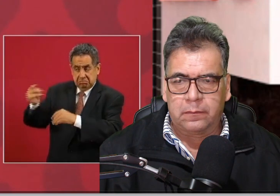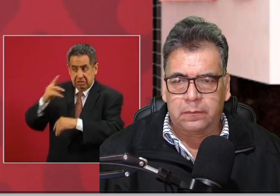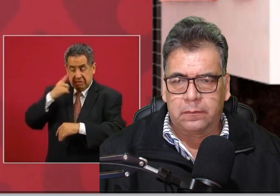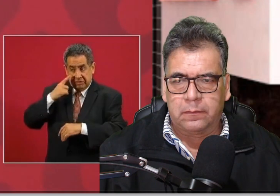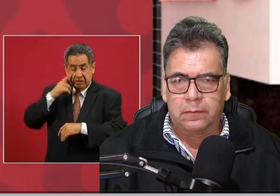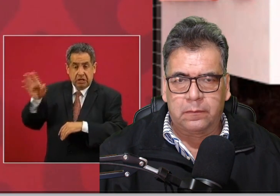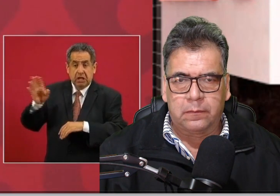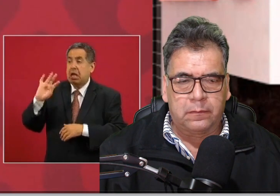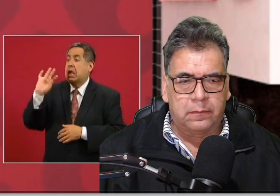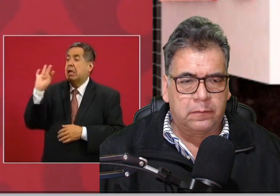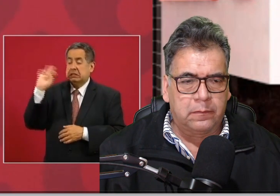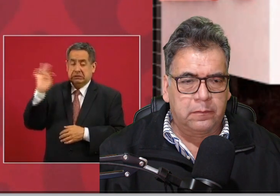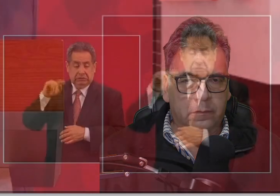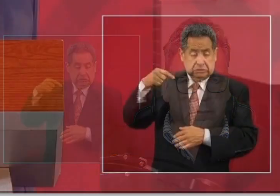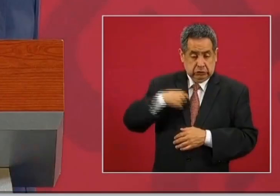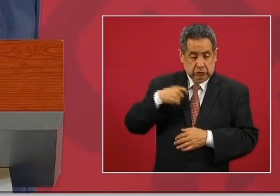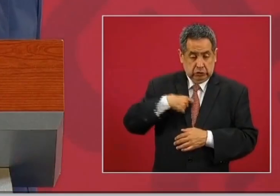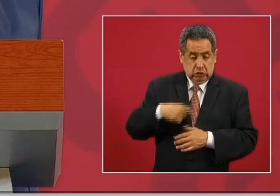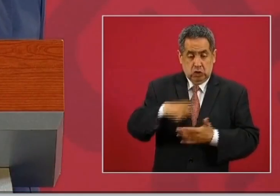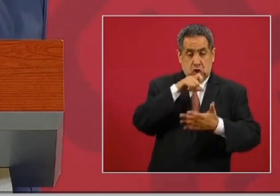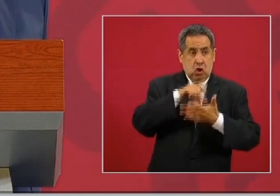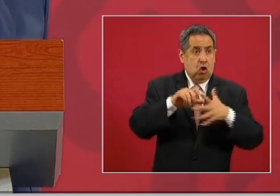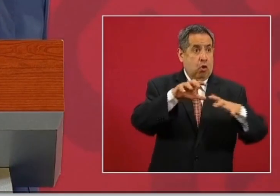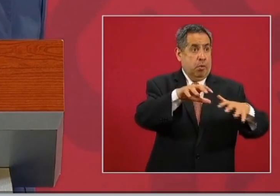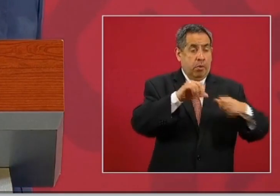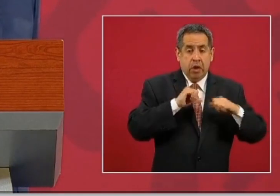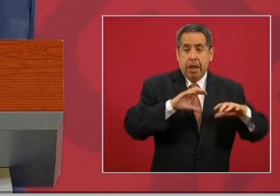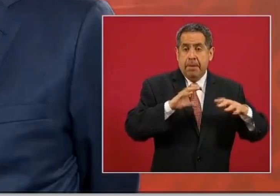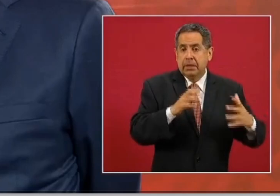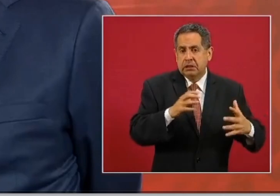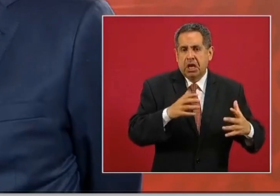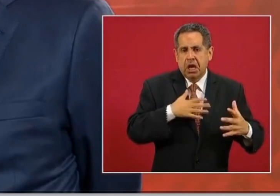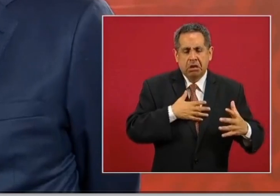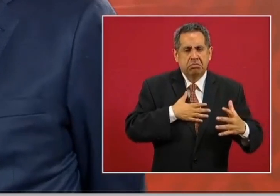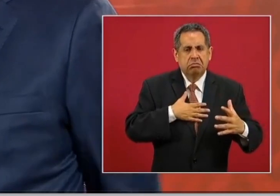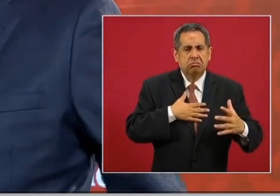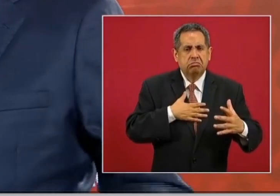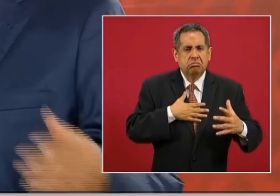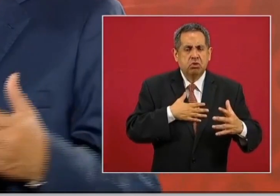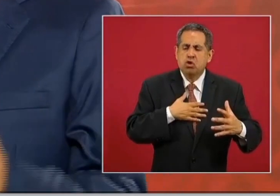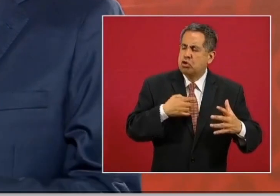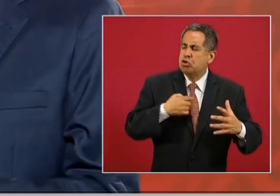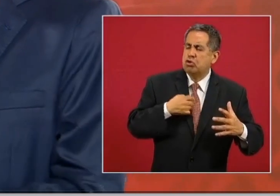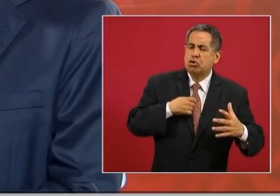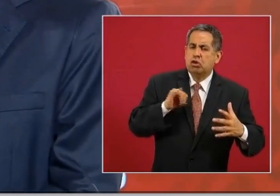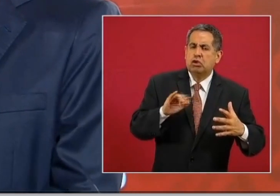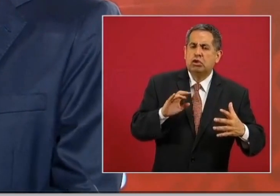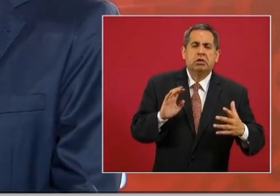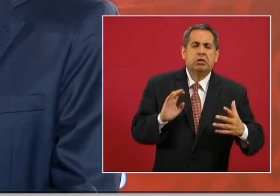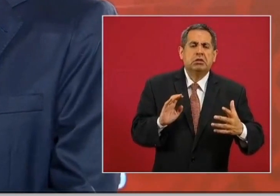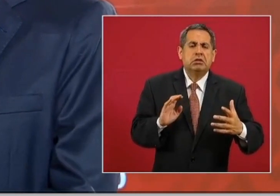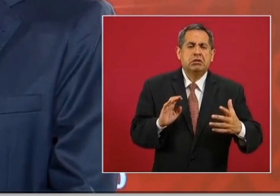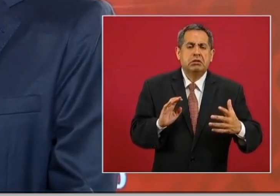un nuevo socio, quien quería adquirir la planta, porque todavía no ha quedado esto claro,